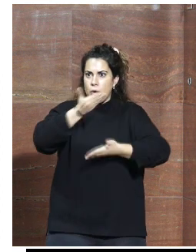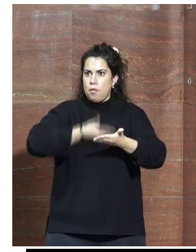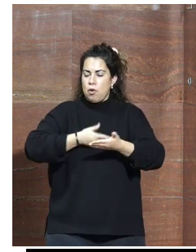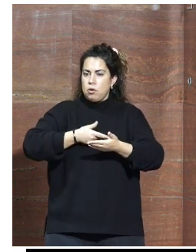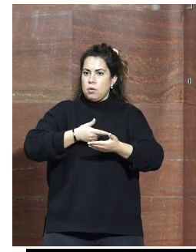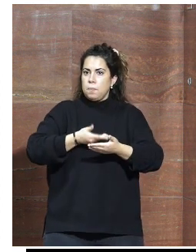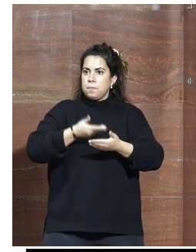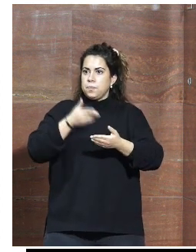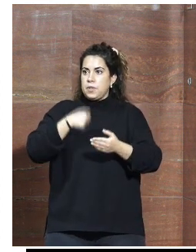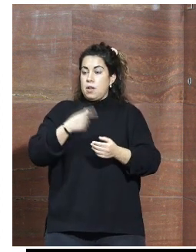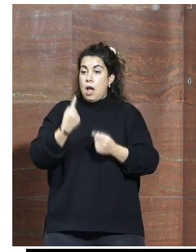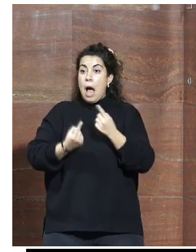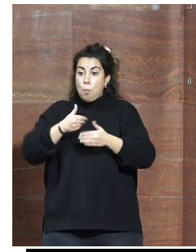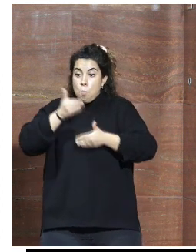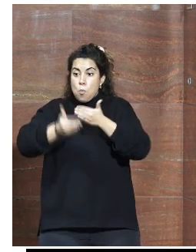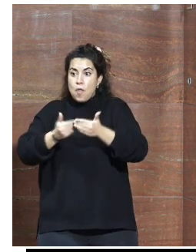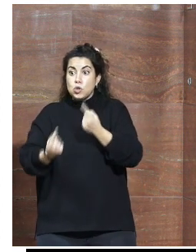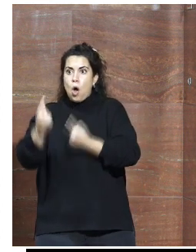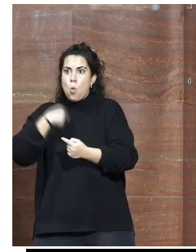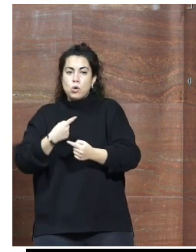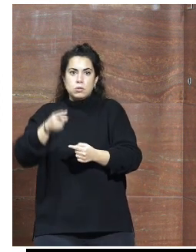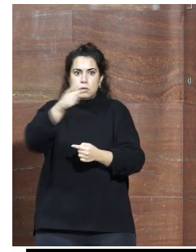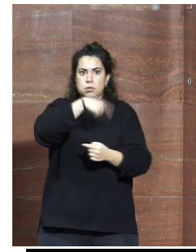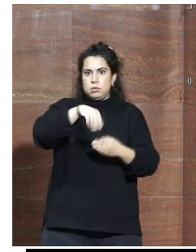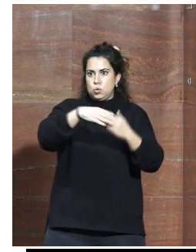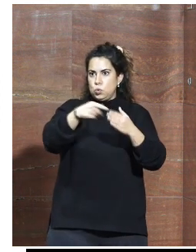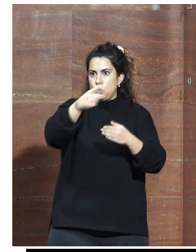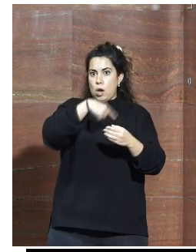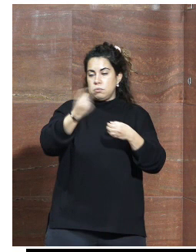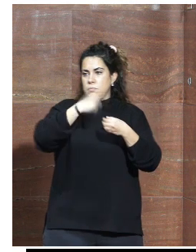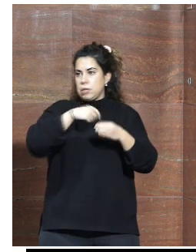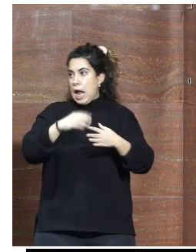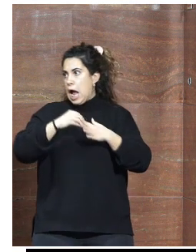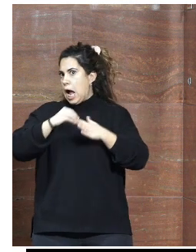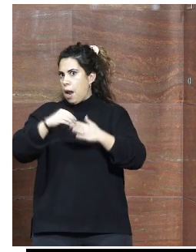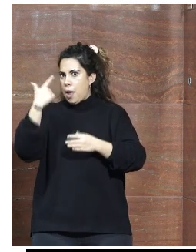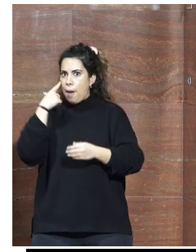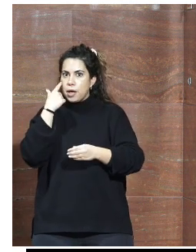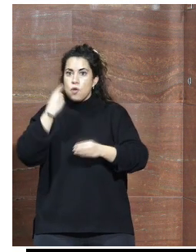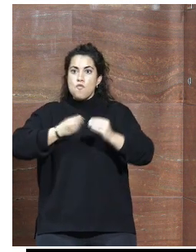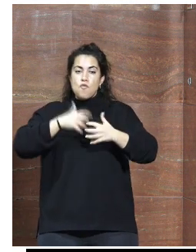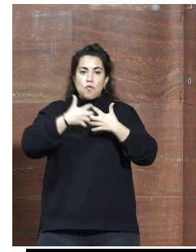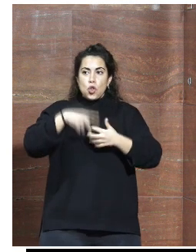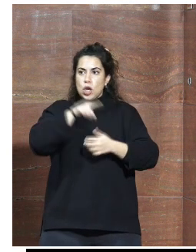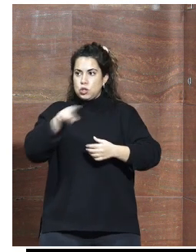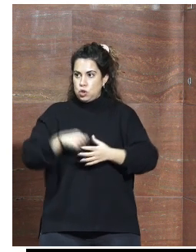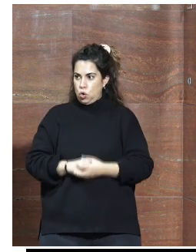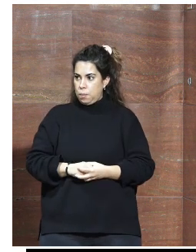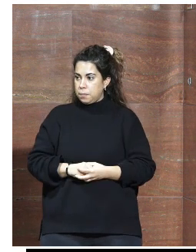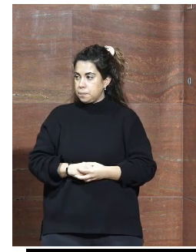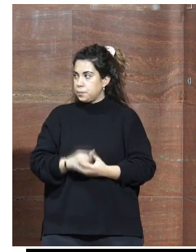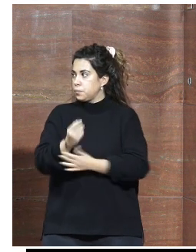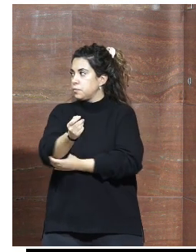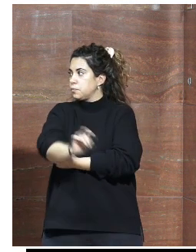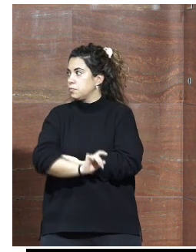además clave a veces en algunos procesos para poder medir realmente si las cosas funcionan. Esta pregunta es muy importante porque,